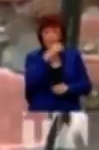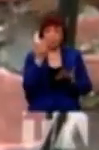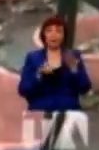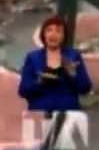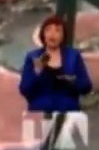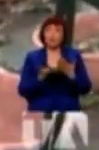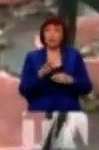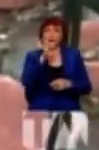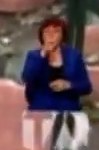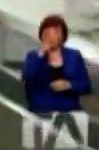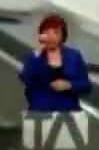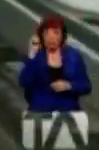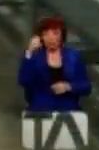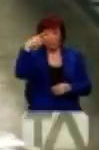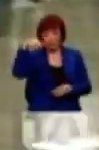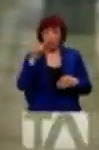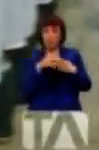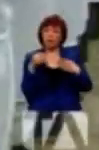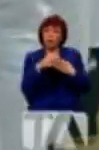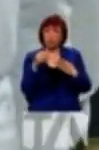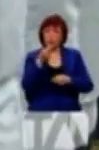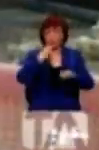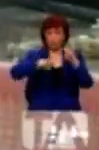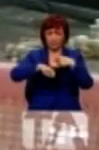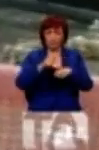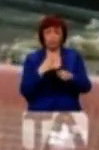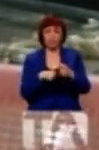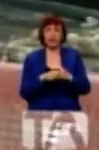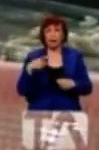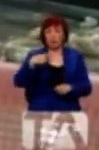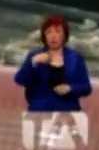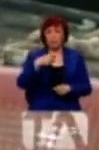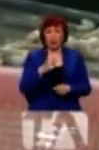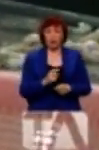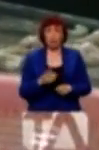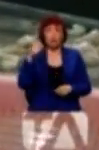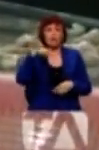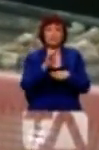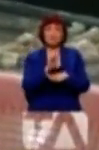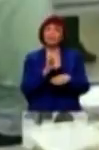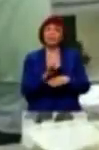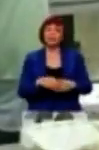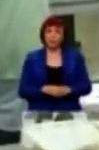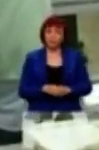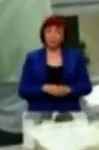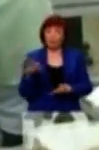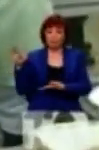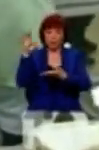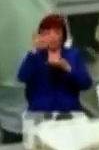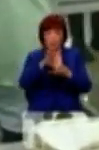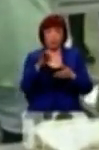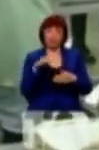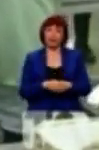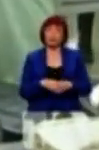los cerca de 900 millones de dólares que por la venta y exportación de camarón ingresan al Ecuador. De ahí que los representantes del